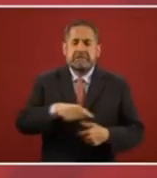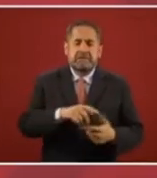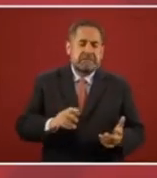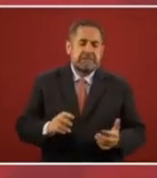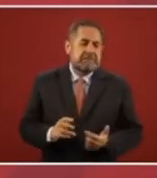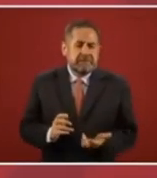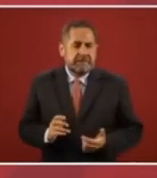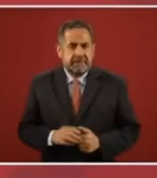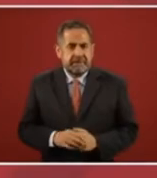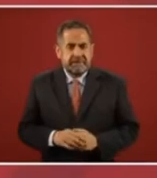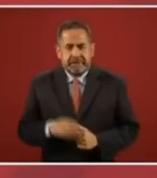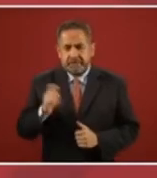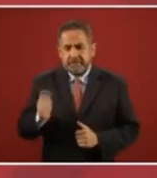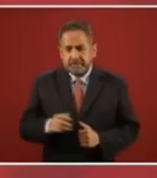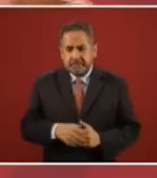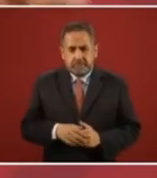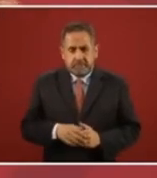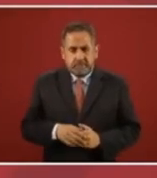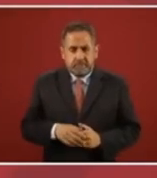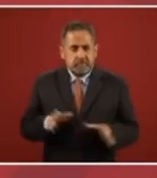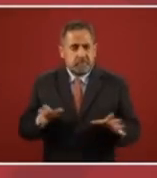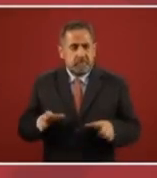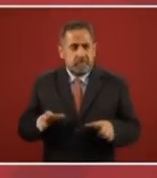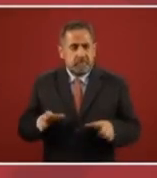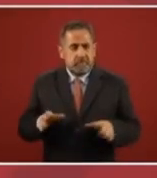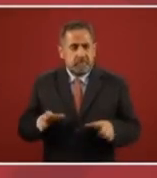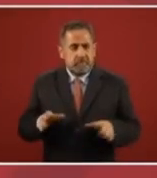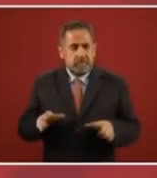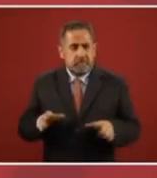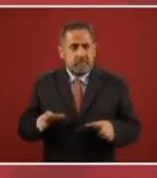que el estado intervenga